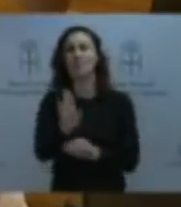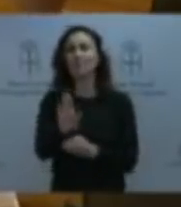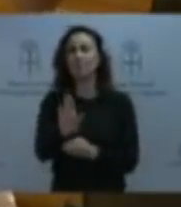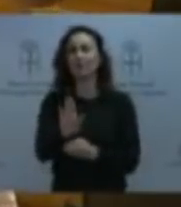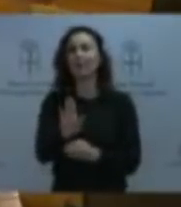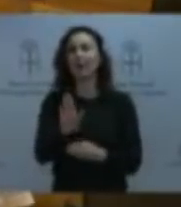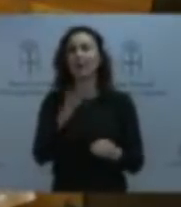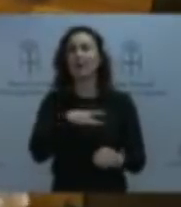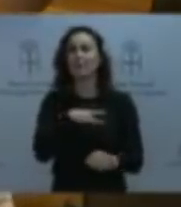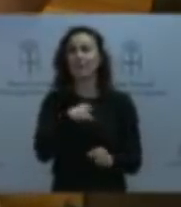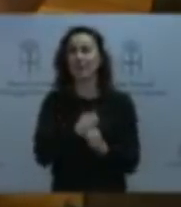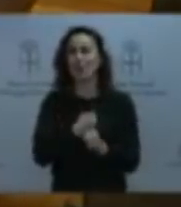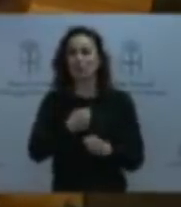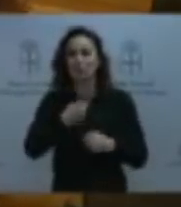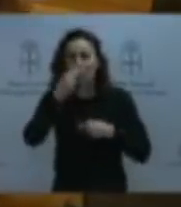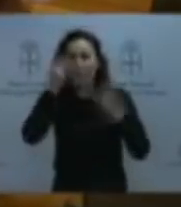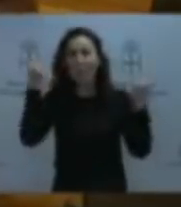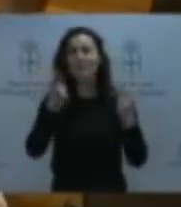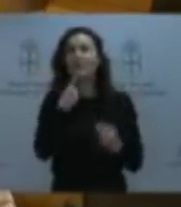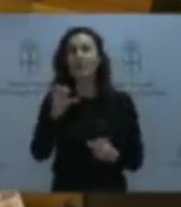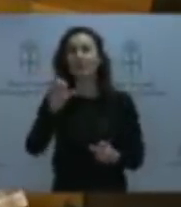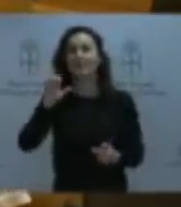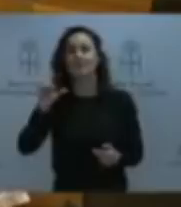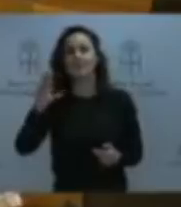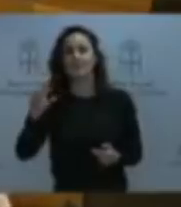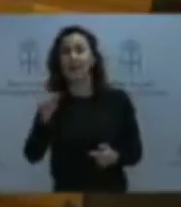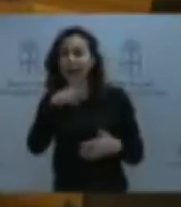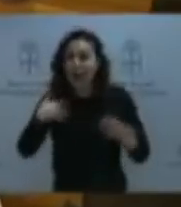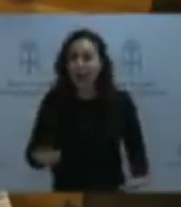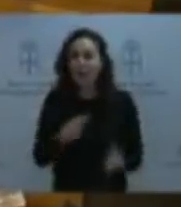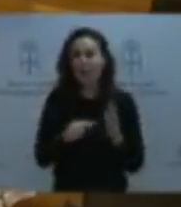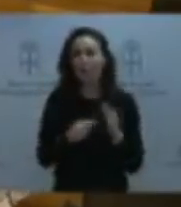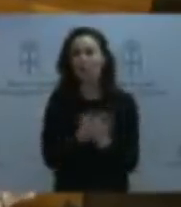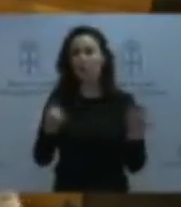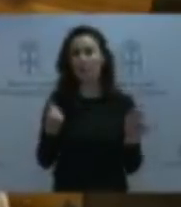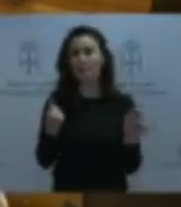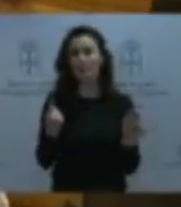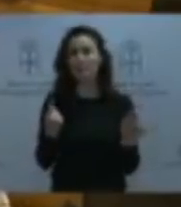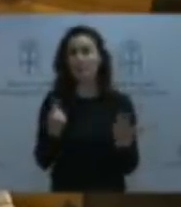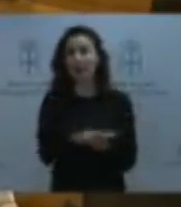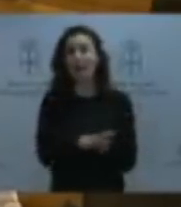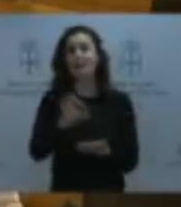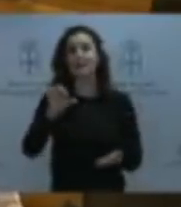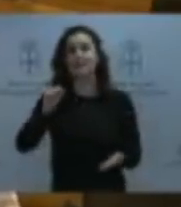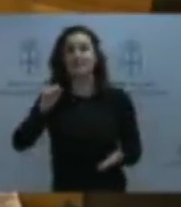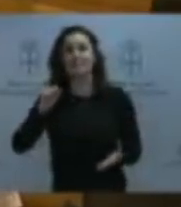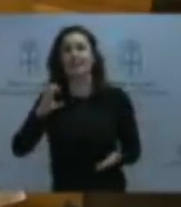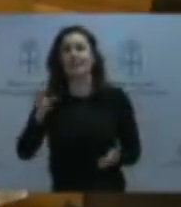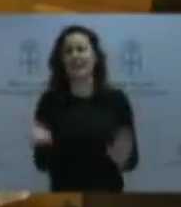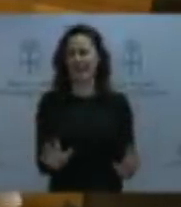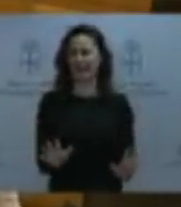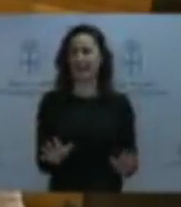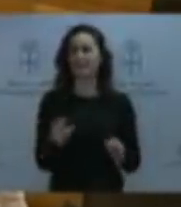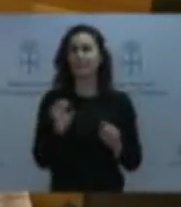el SESPA está centrándose ahora en la OPE de 2016, que non toca falar del tema del SAC, que en breve se abordará la OPE de 2017 y que